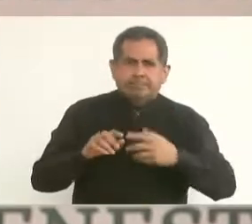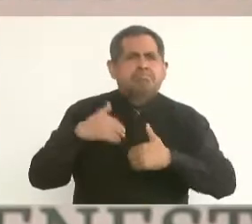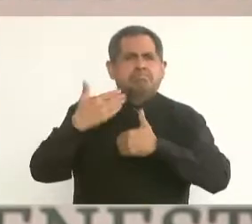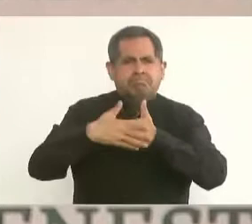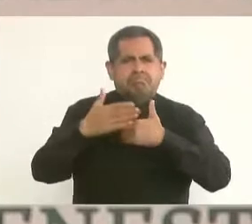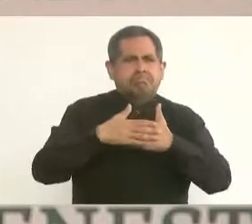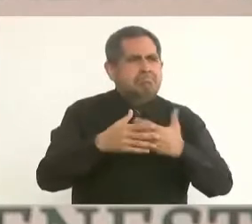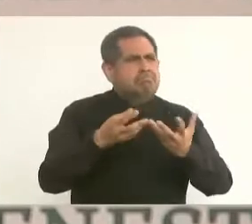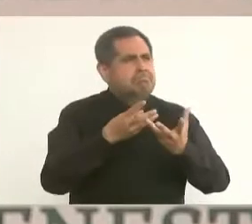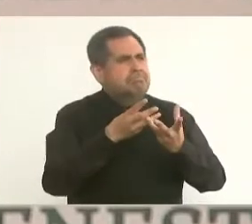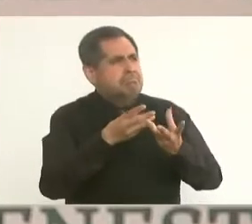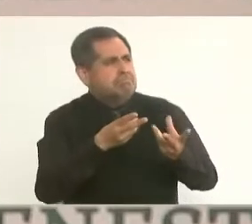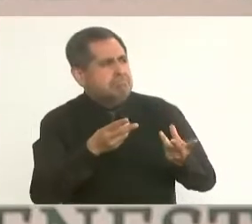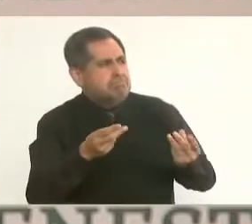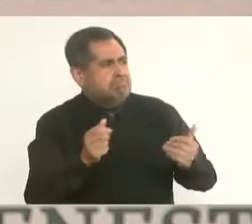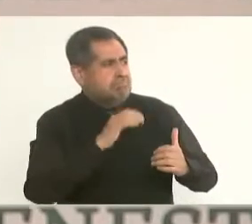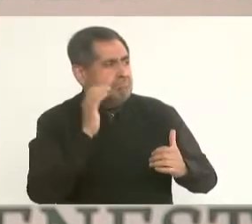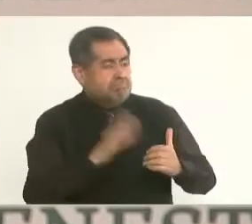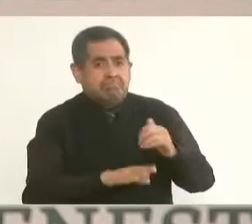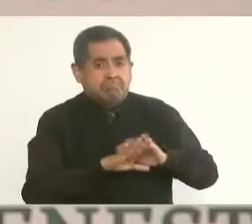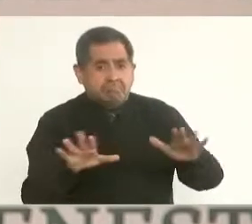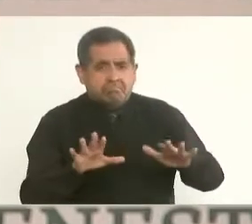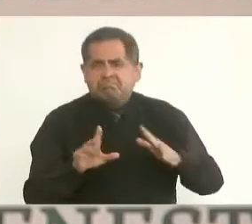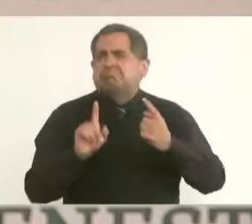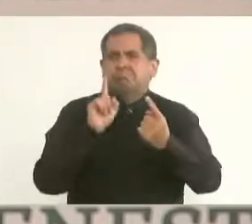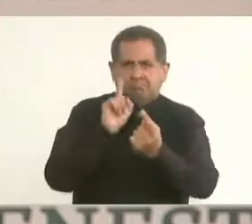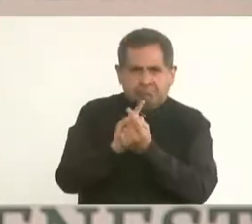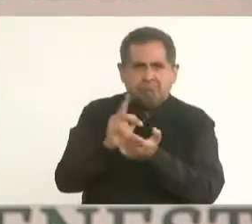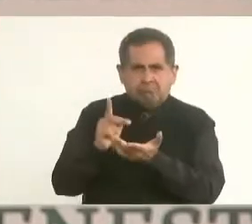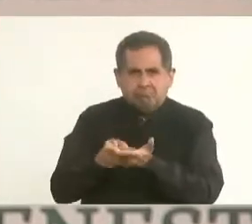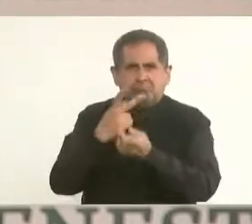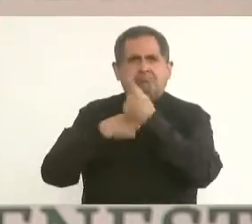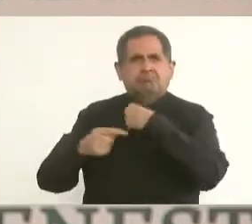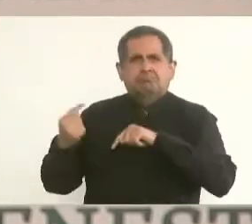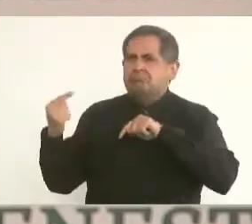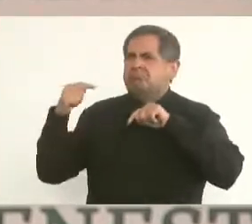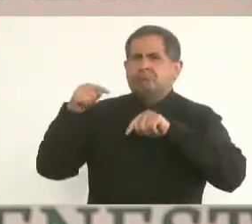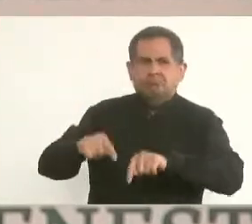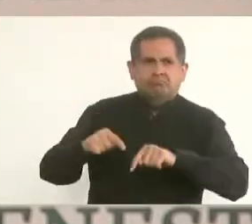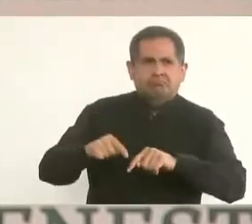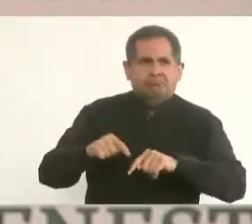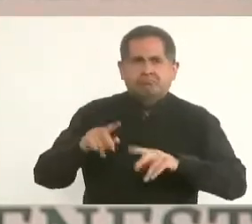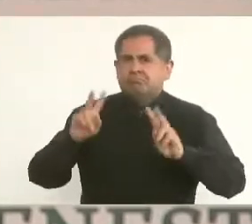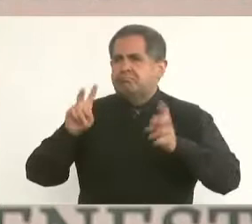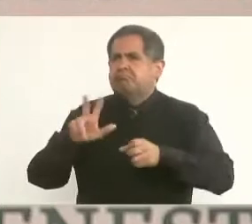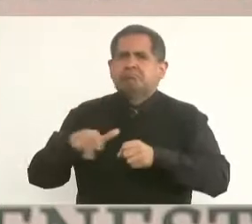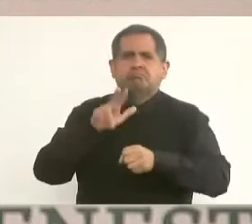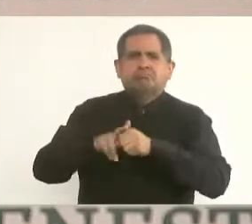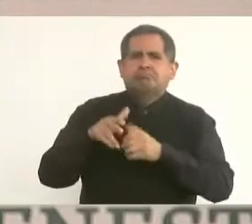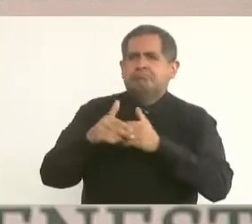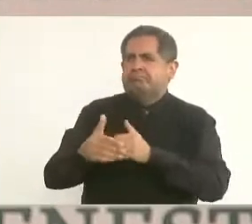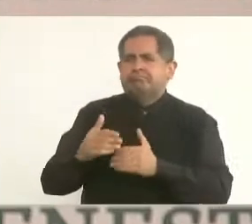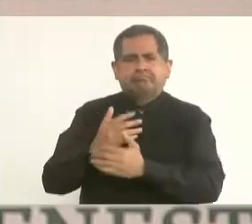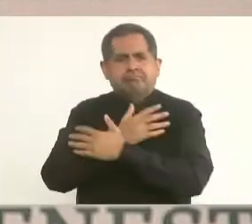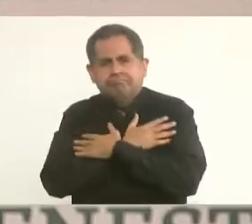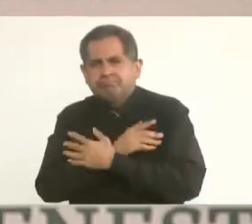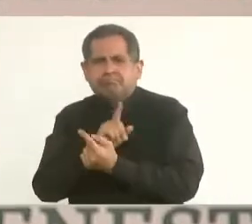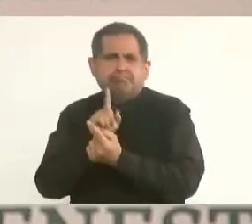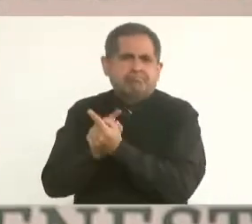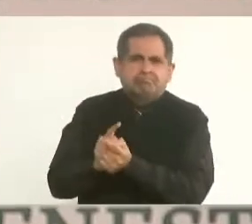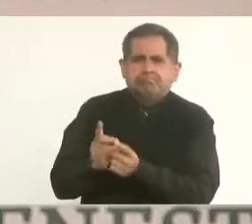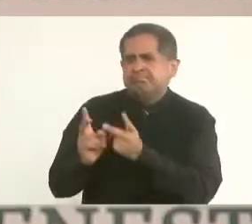pasar y va a regresar la normalidad y vamos a